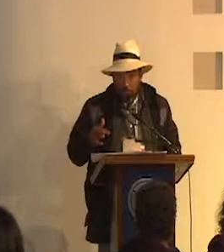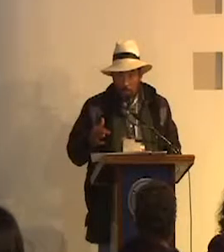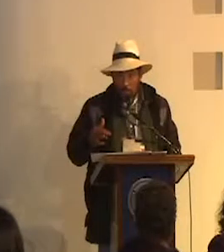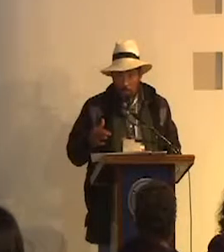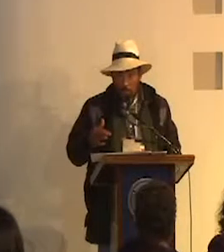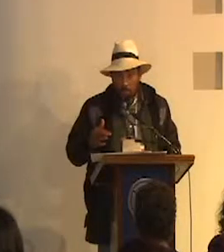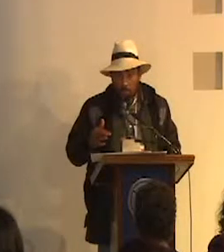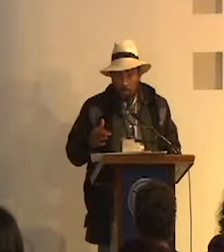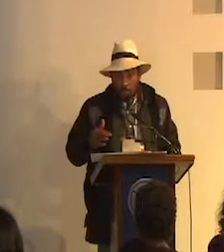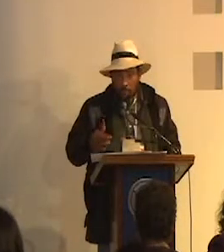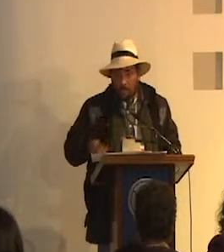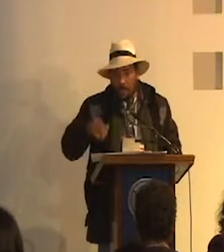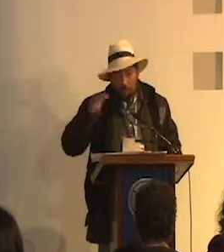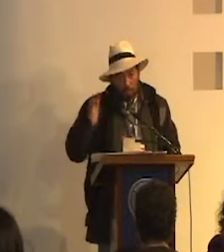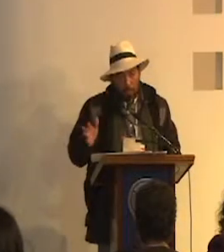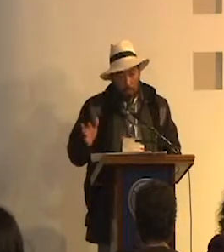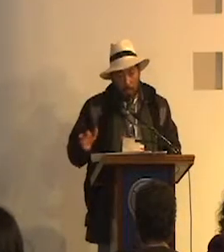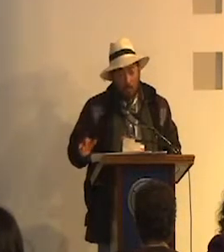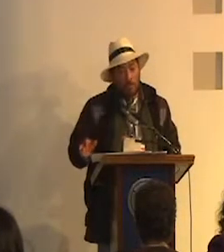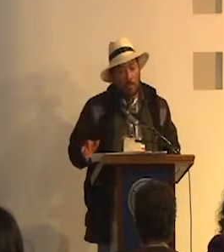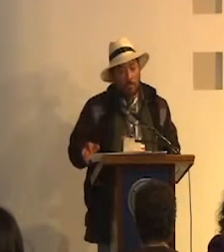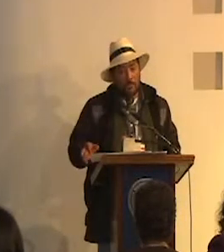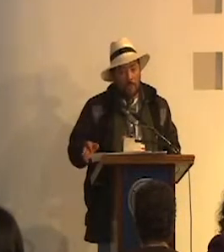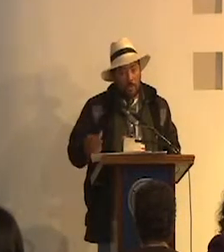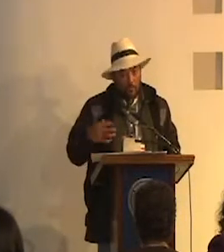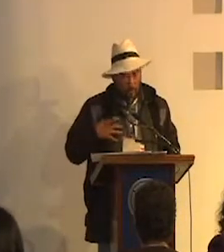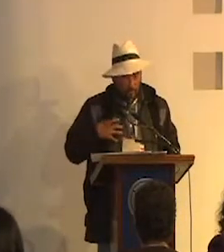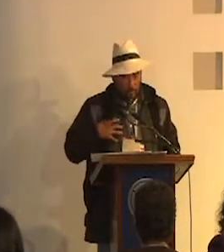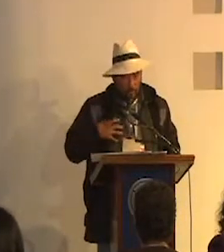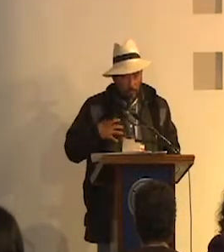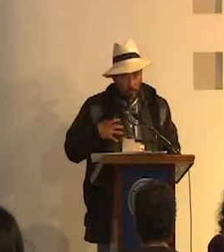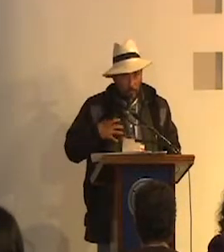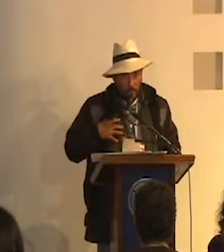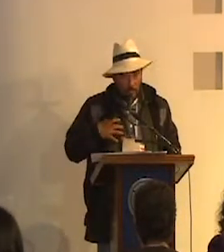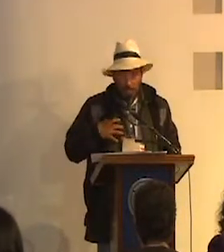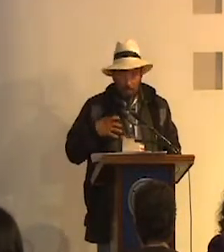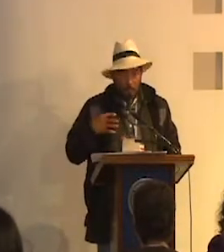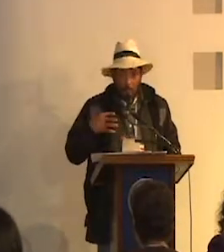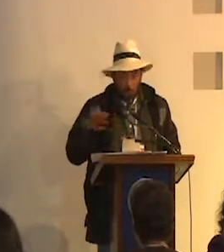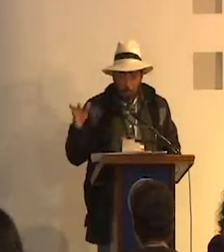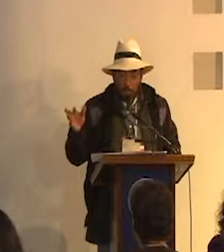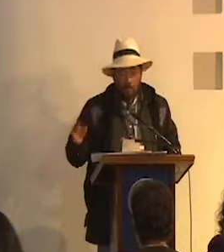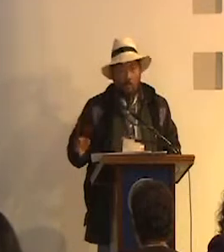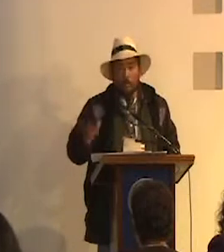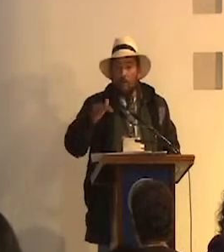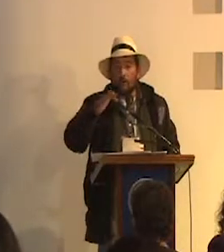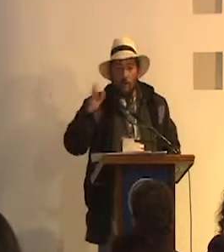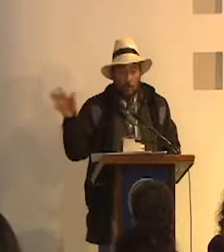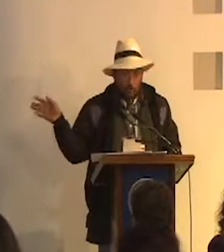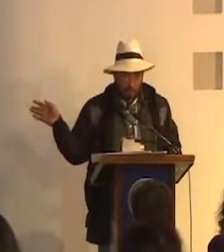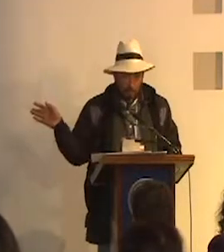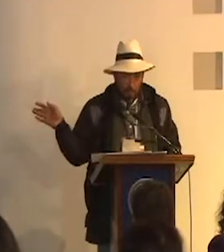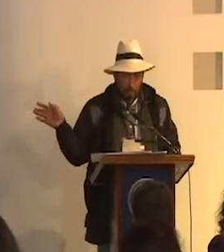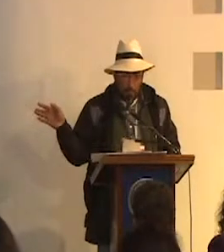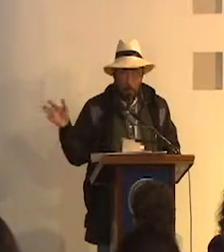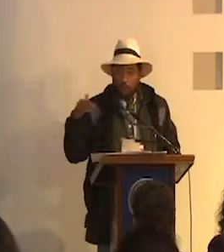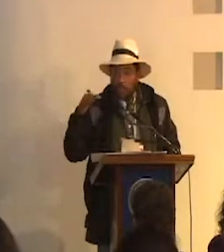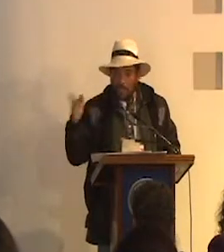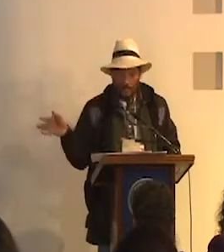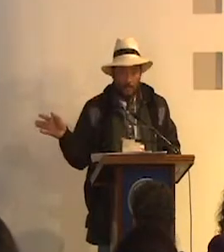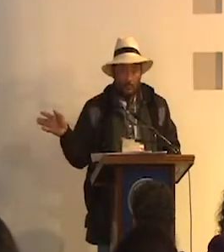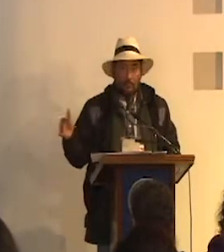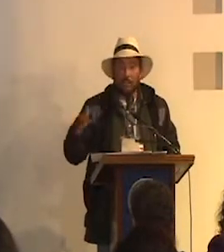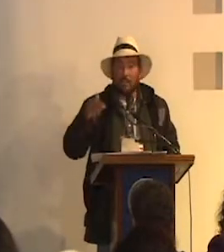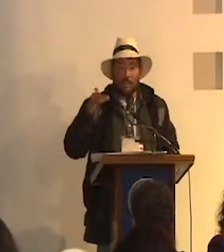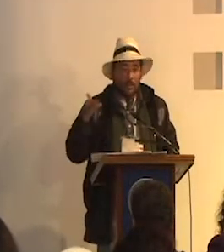costó 200 millones de pesos. Tenemos 5 fincas abandonadas, en mi caso. Así estamos los campesinos, abandonadas nuestras